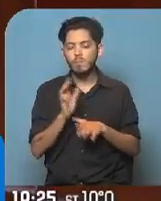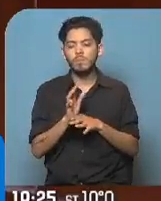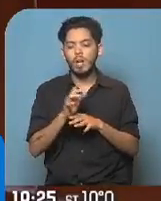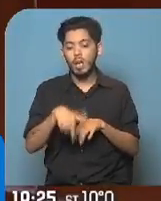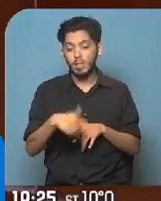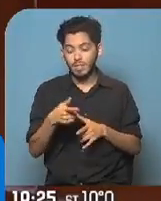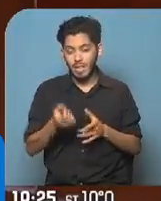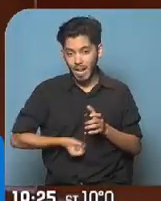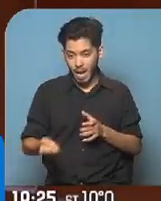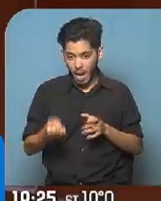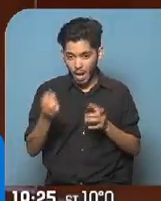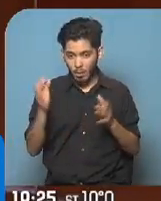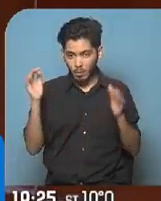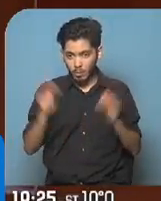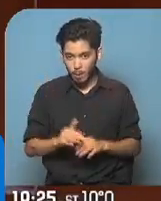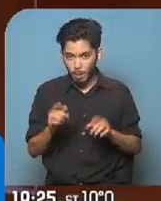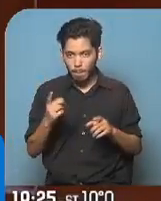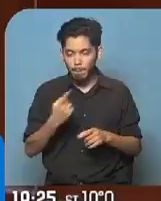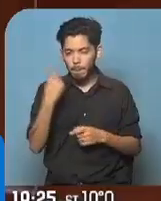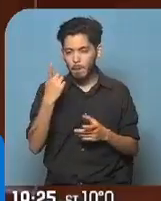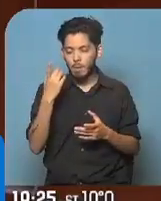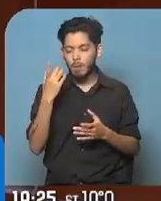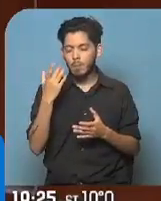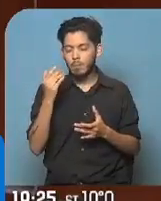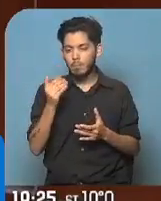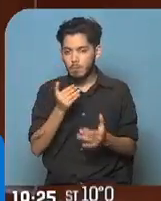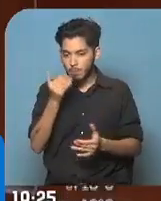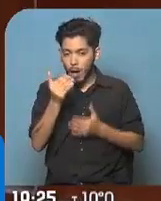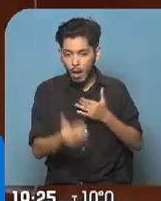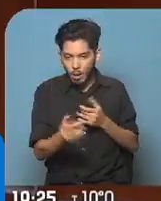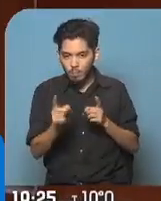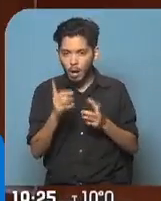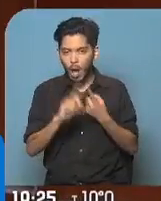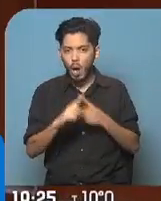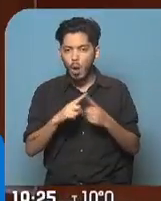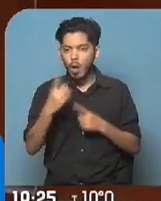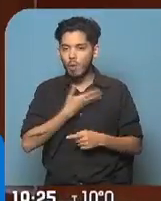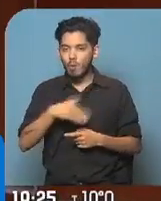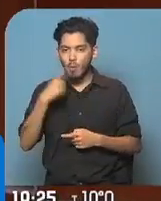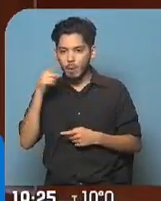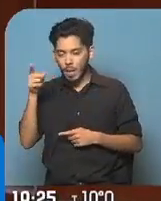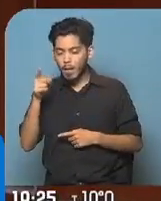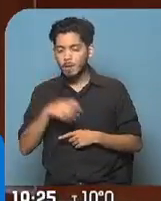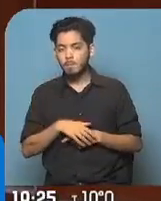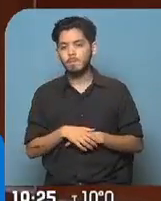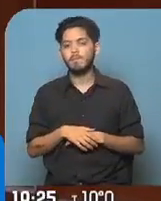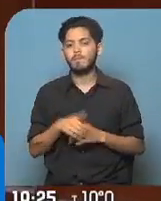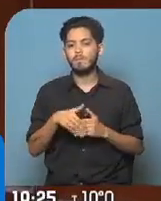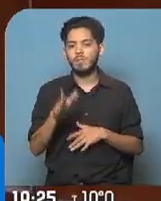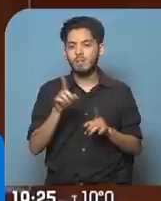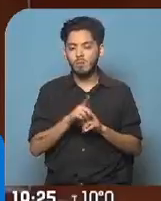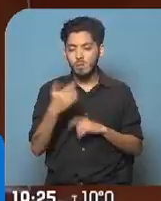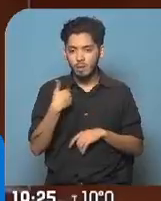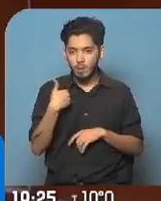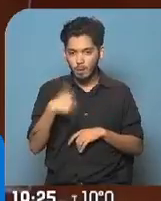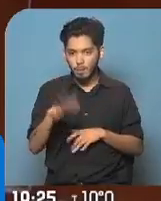viene a dar un primer paso en lo que es el acuerdo con él con el fondo monetario internacional a partir del cual argentina